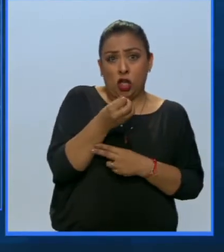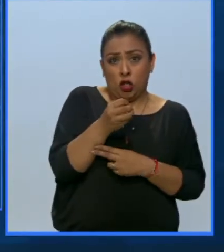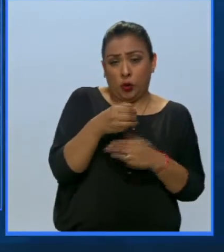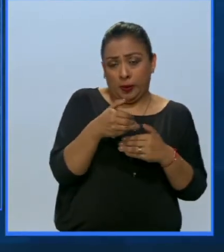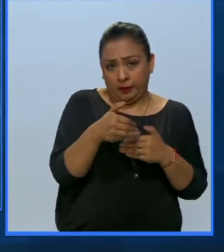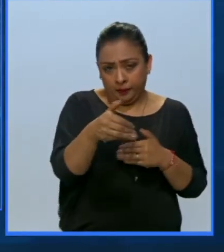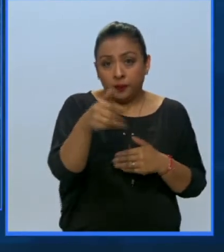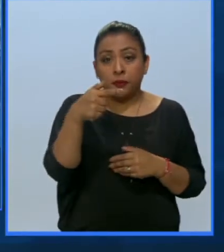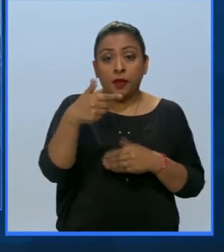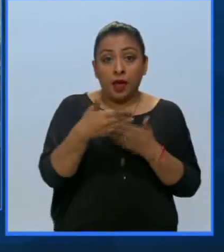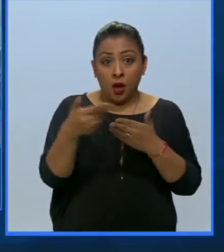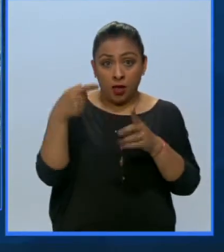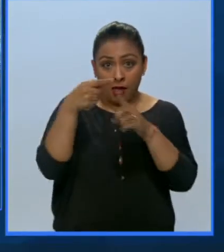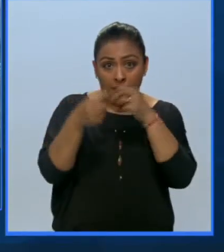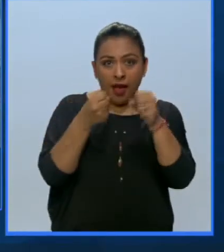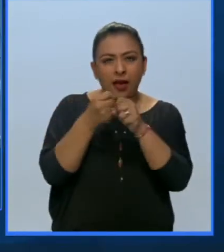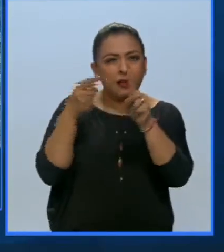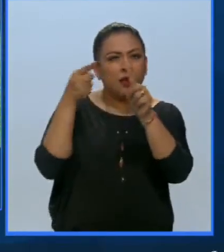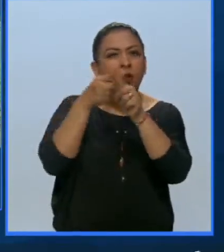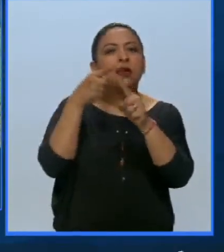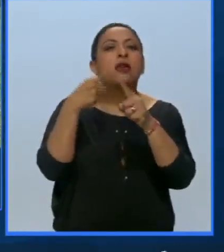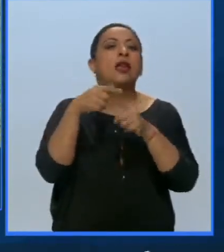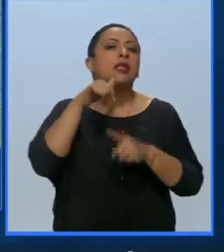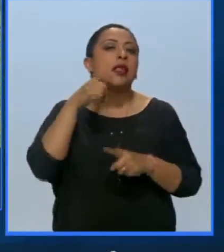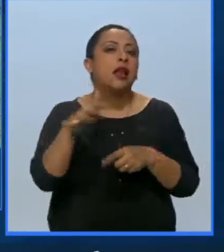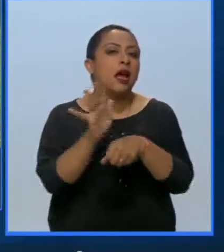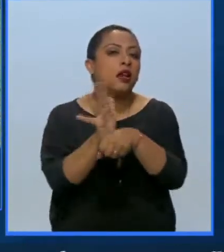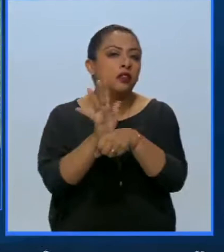Este año, el tema central es el italiano y el cine.